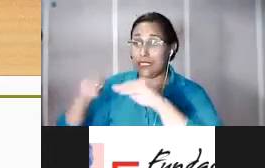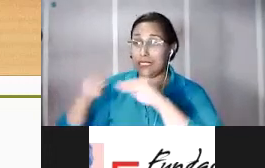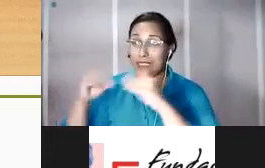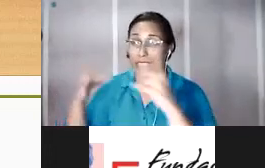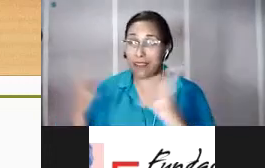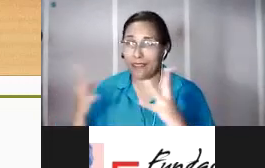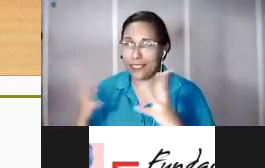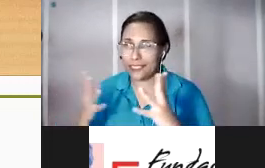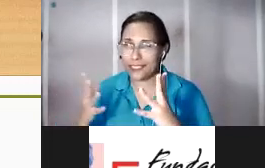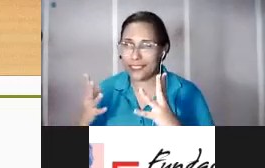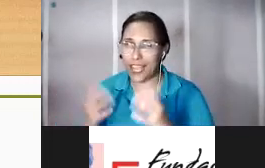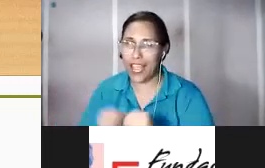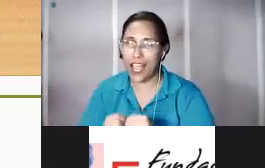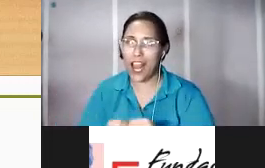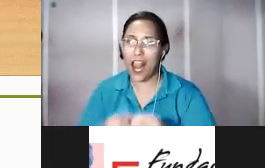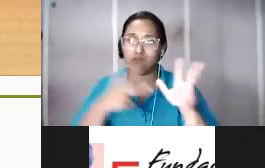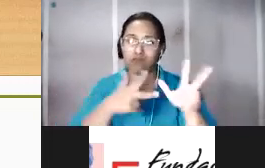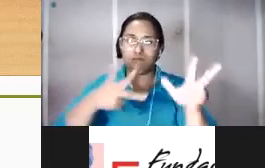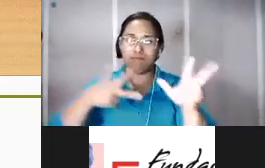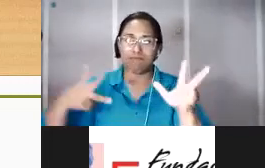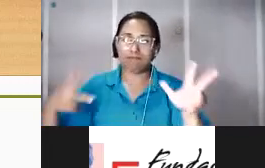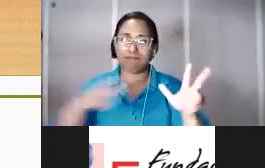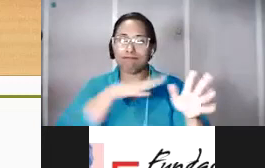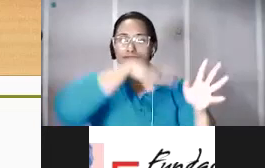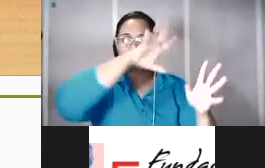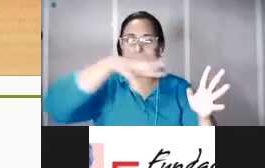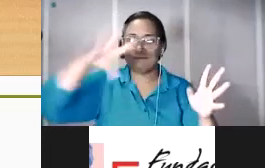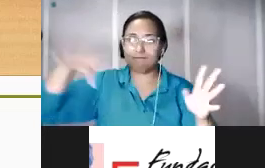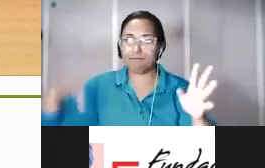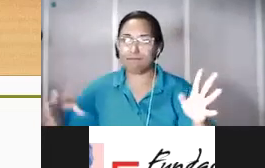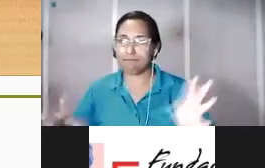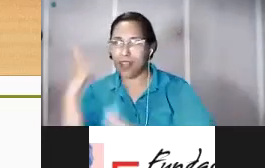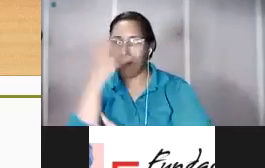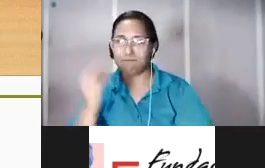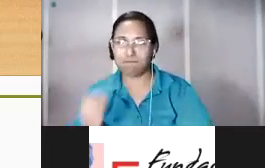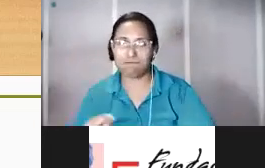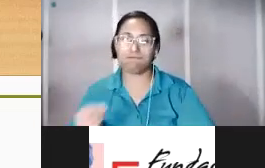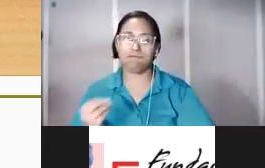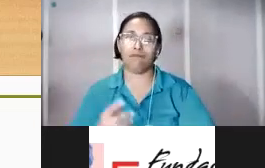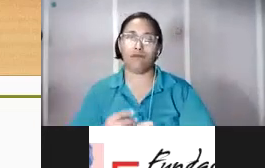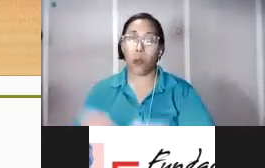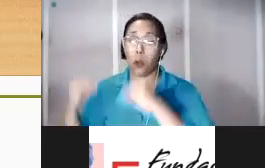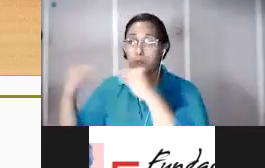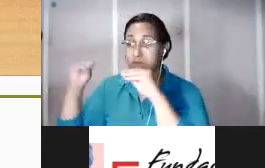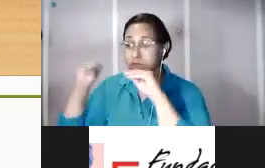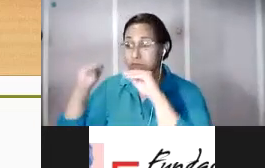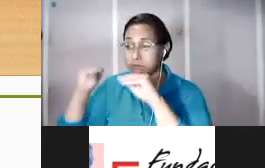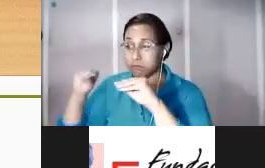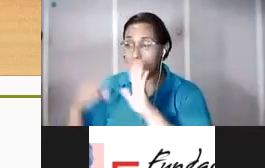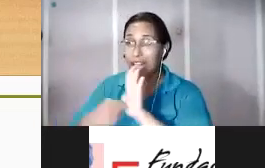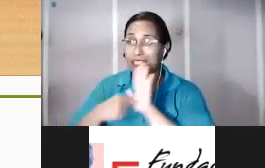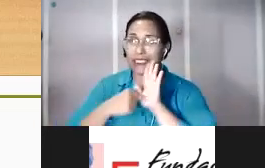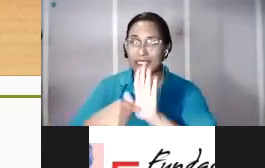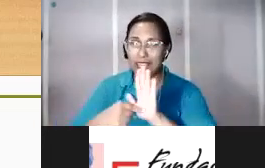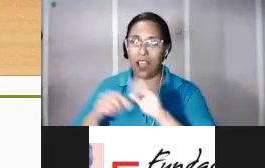que los desfiles de carroza mostraran los adelantos y la sofisticación de los países más